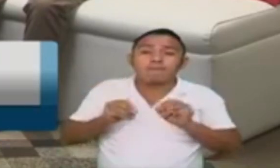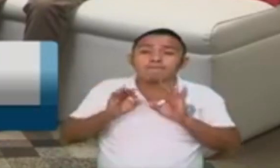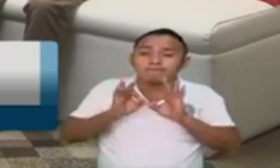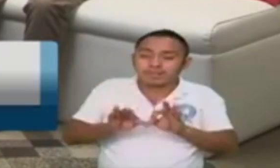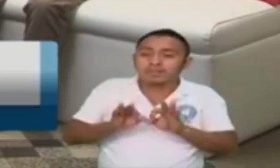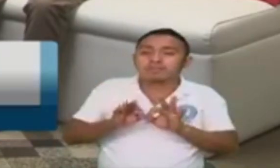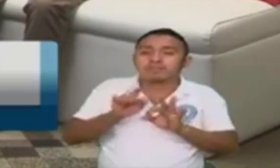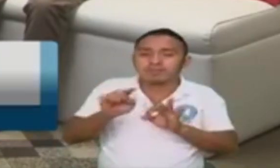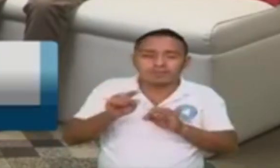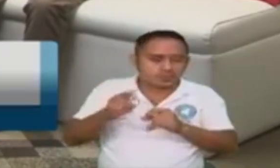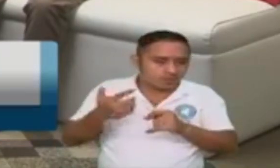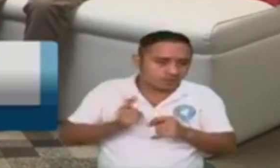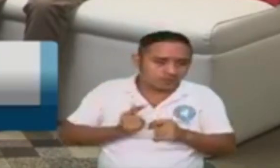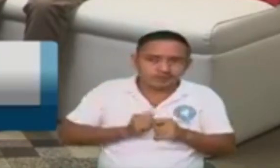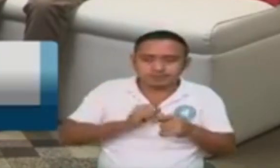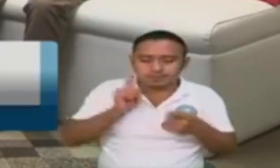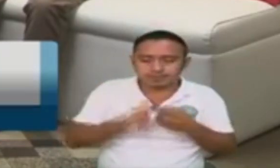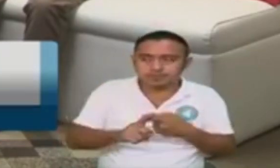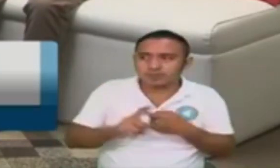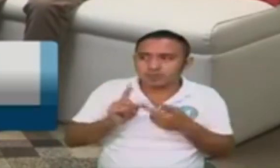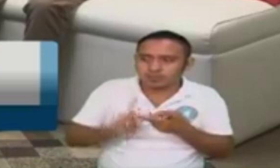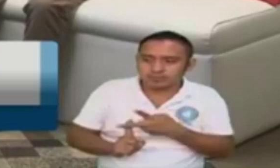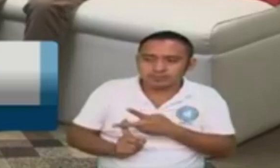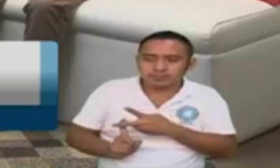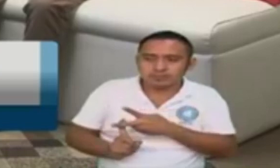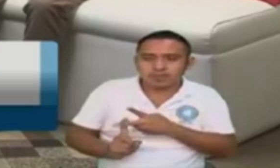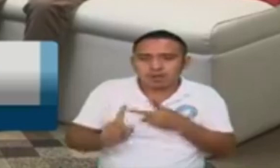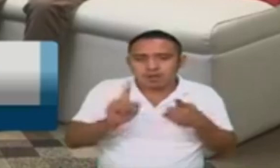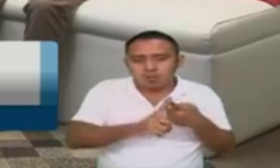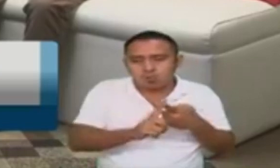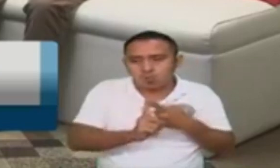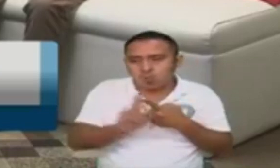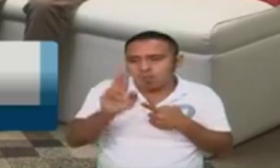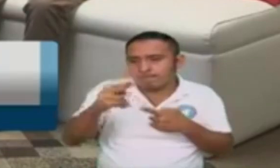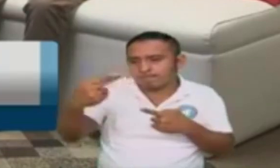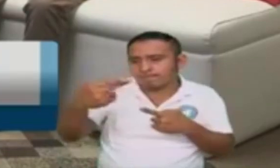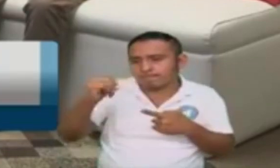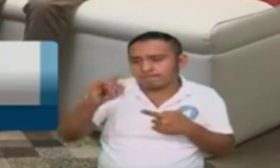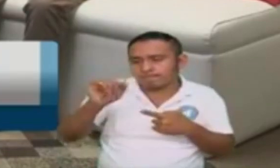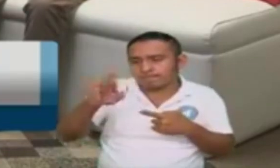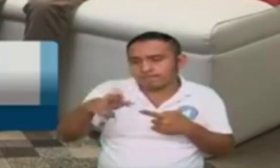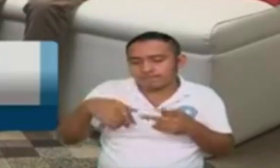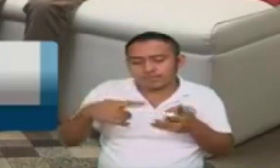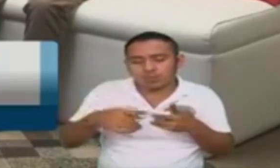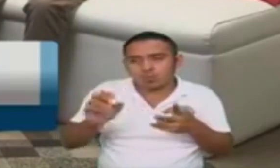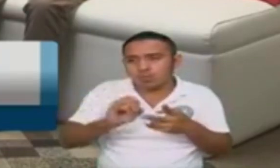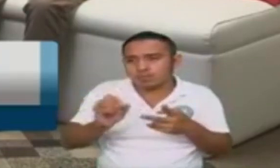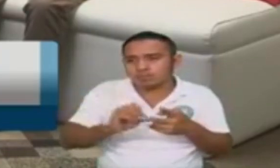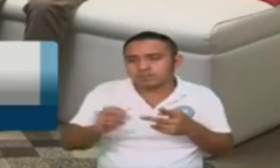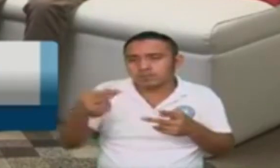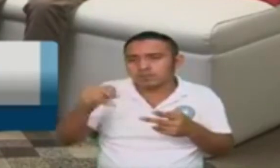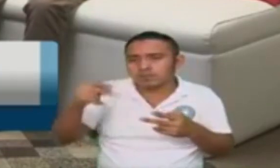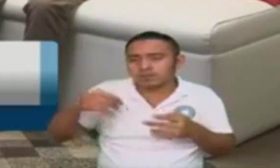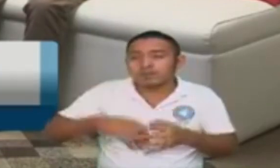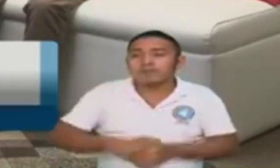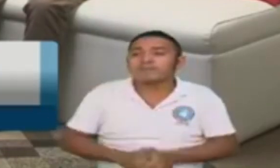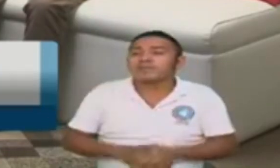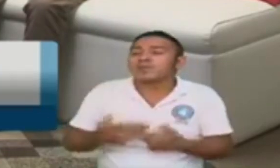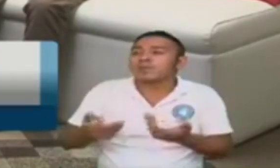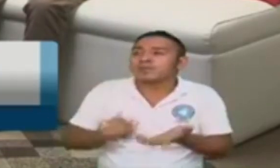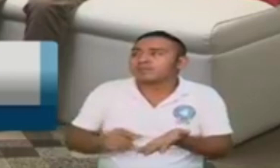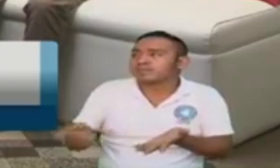al final pueden tener esas dos fases, una fase de hiperfunción y una fase en que la función cesa. El tratamiento,